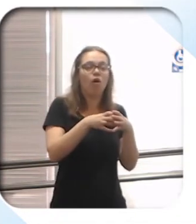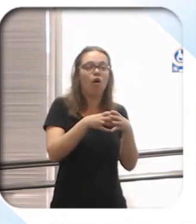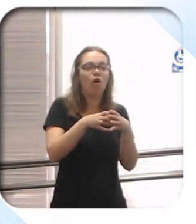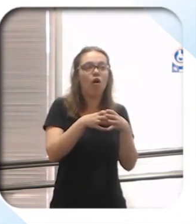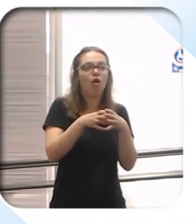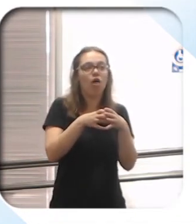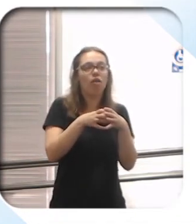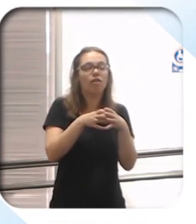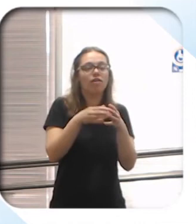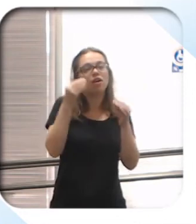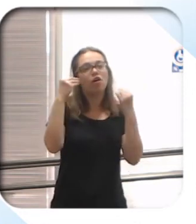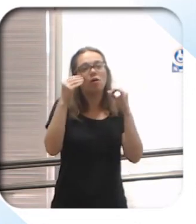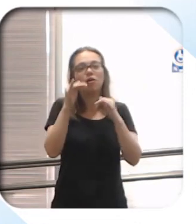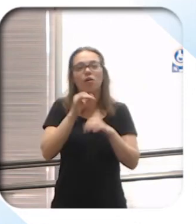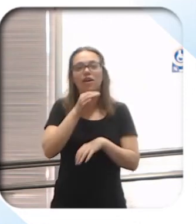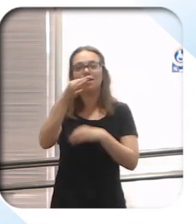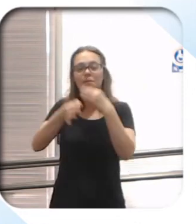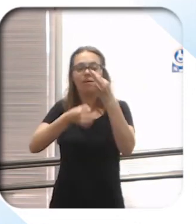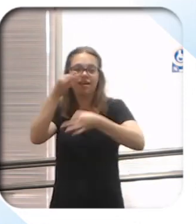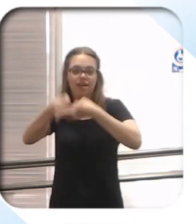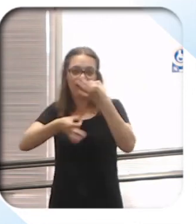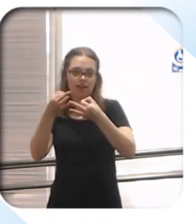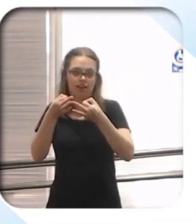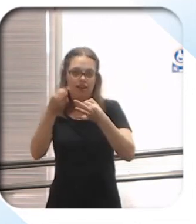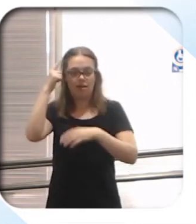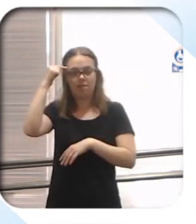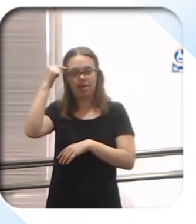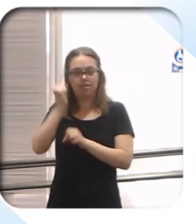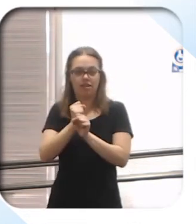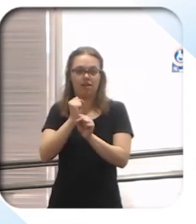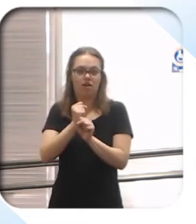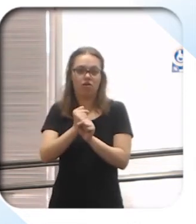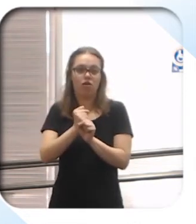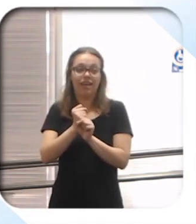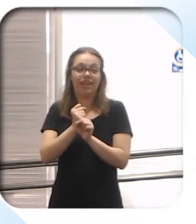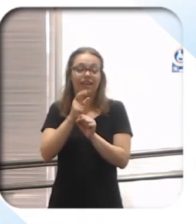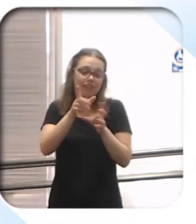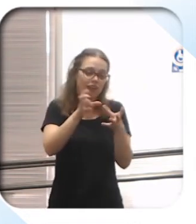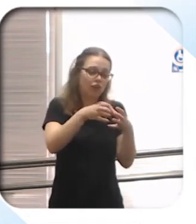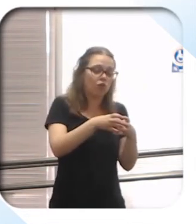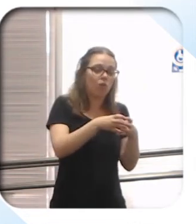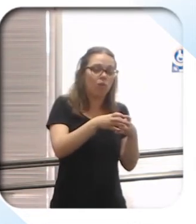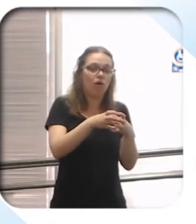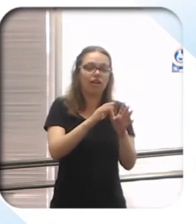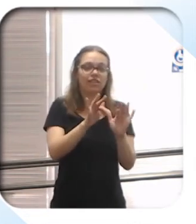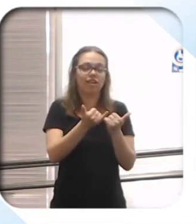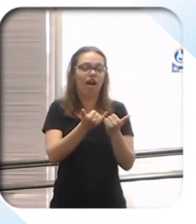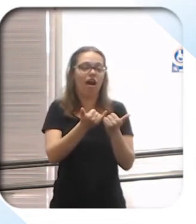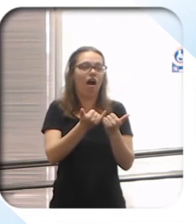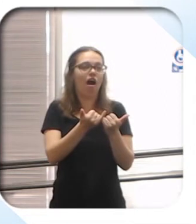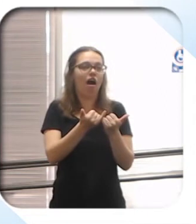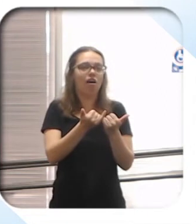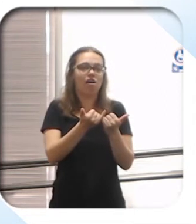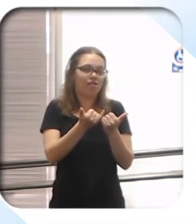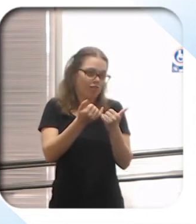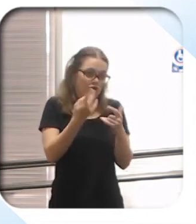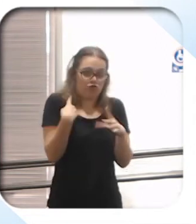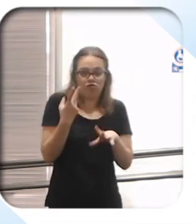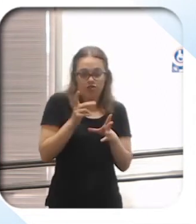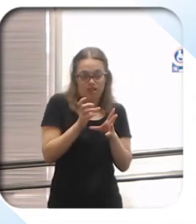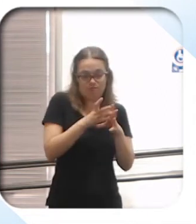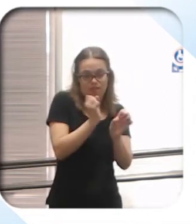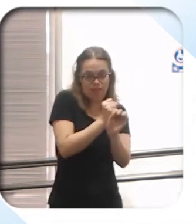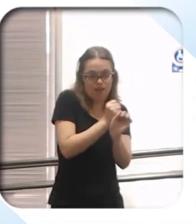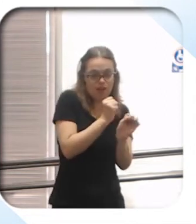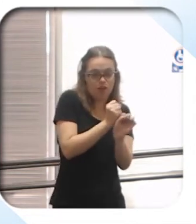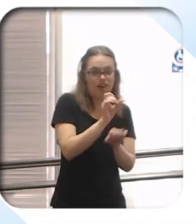que voy a transmitir un poco la experiencia de trabajo? Este grupo de jóvenes que coordino está integrado por 15